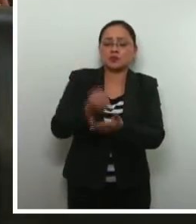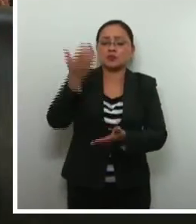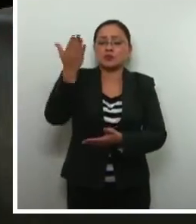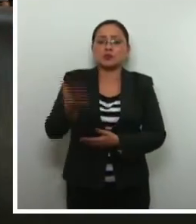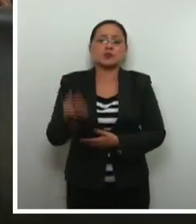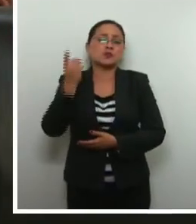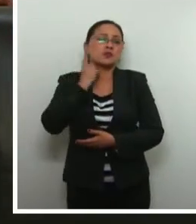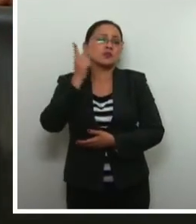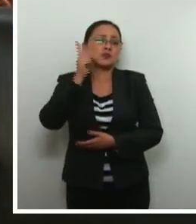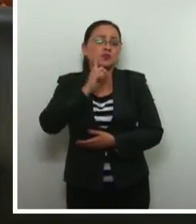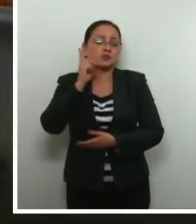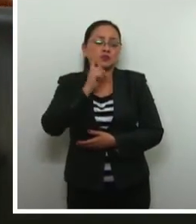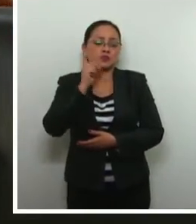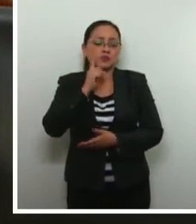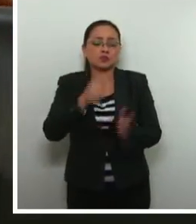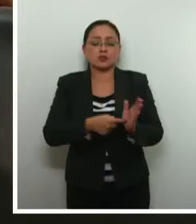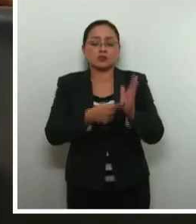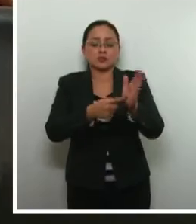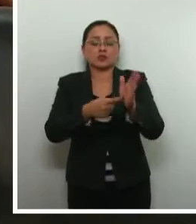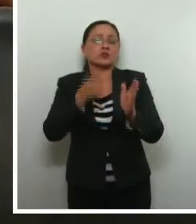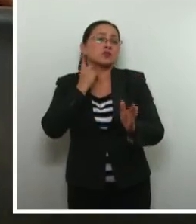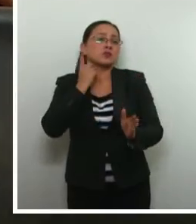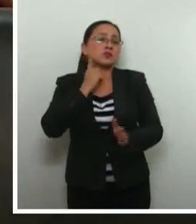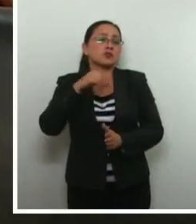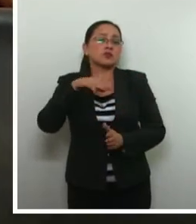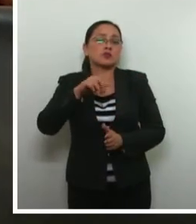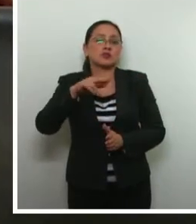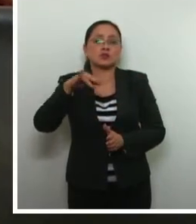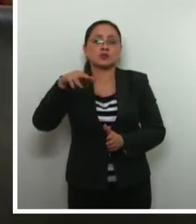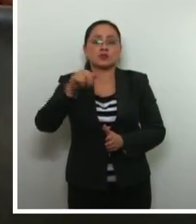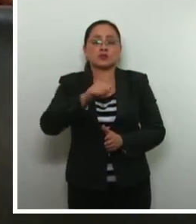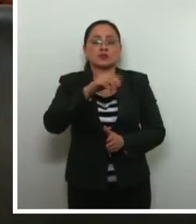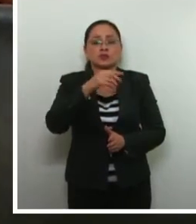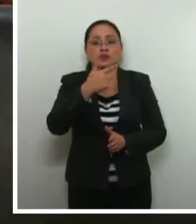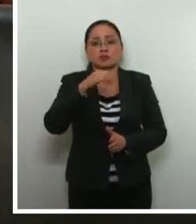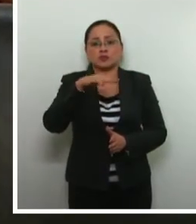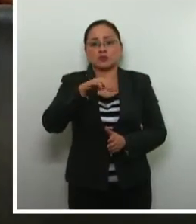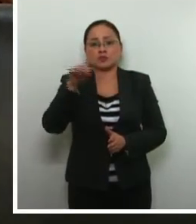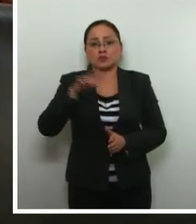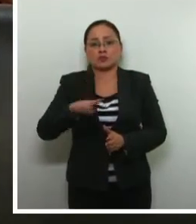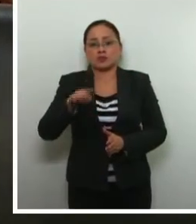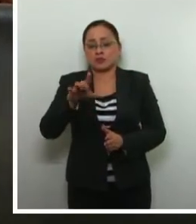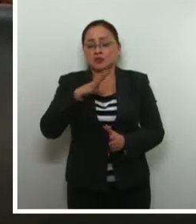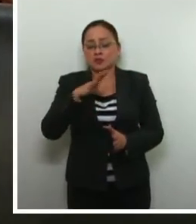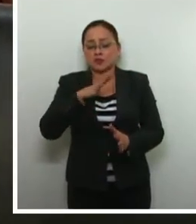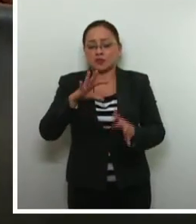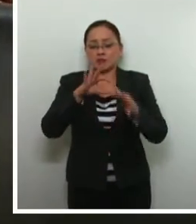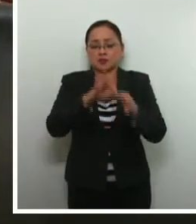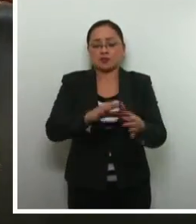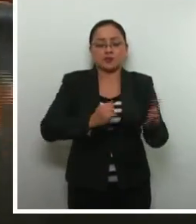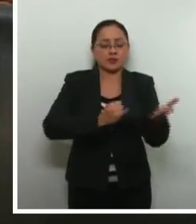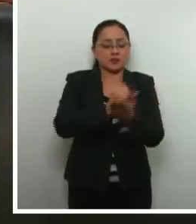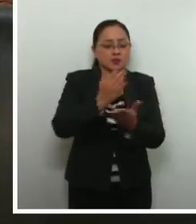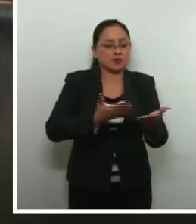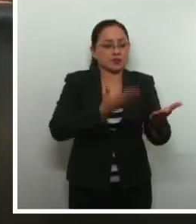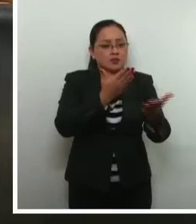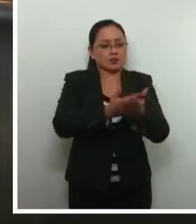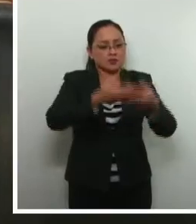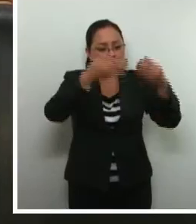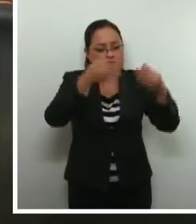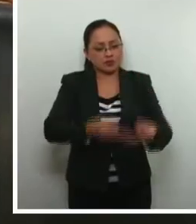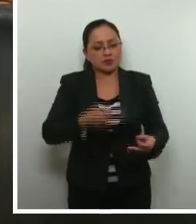diputada presentada por la diputada Mariana Gómez del Campo también estaba basada en el dictamen de